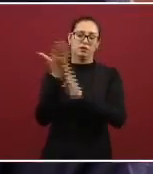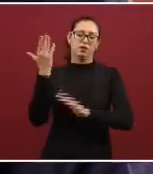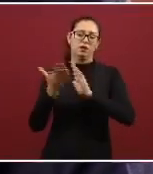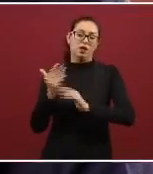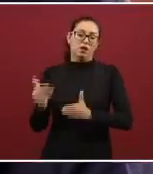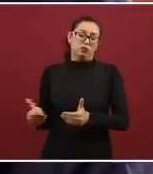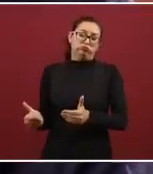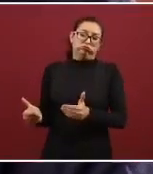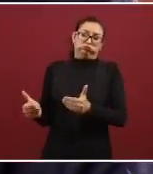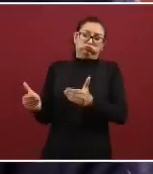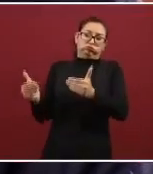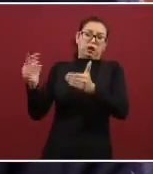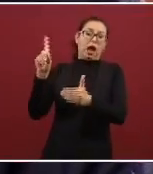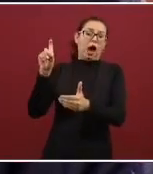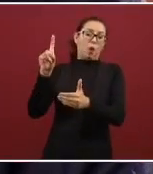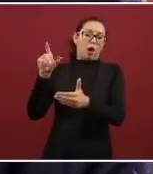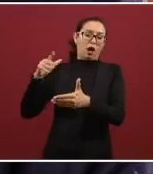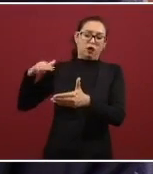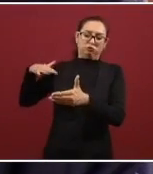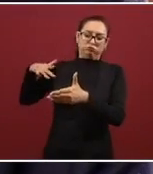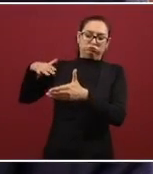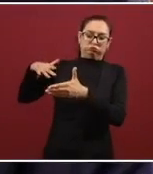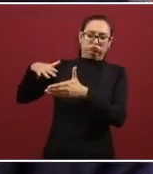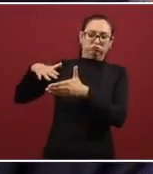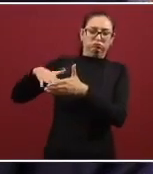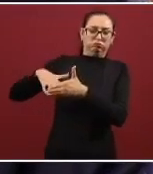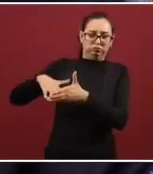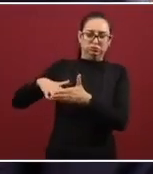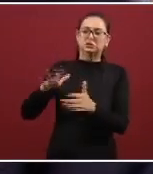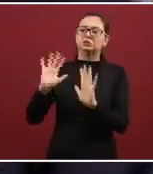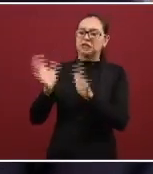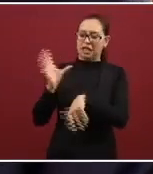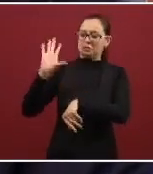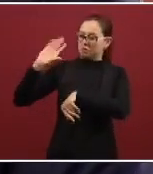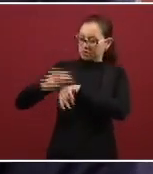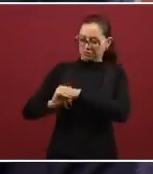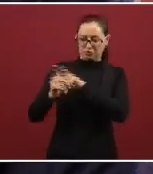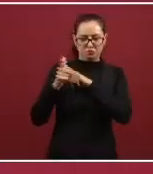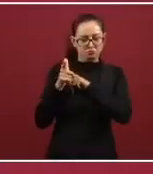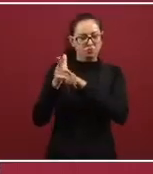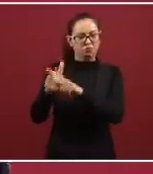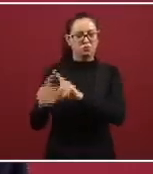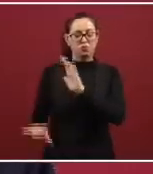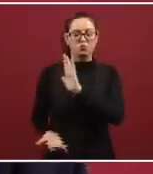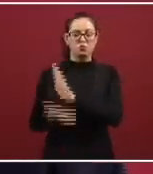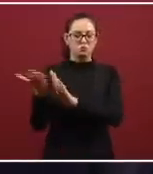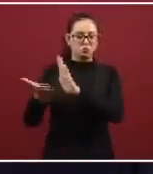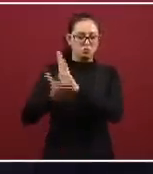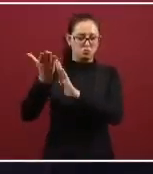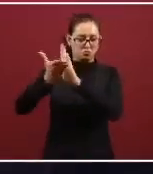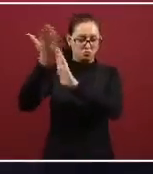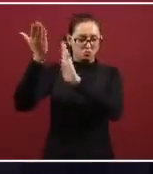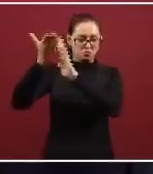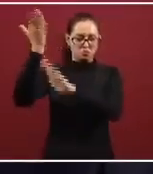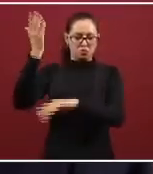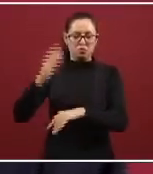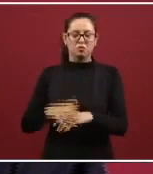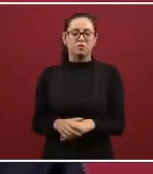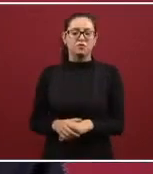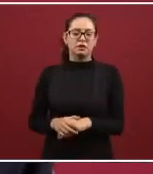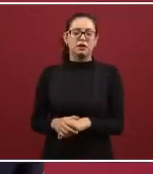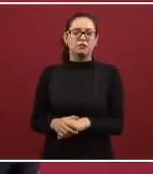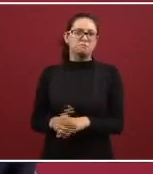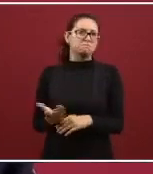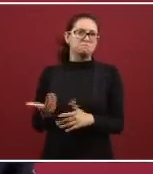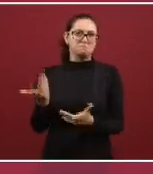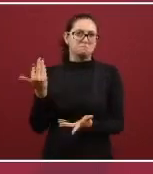Se autorizó el que se continúe la construcción. Falta terminar esa